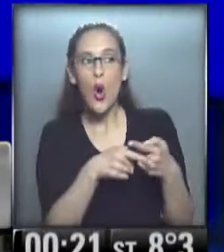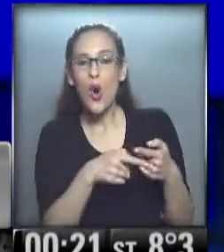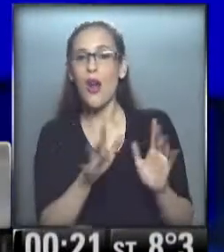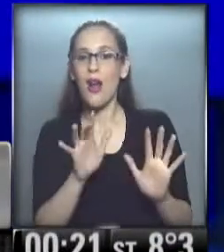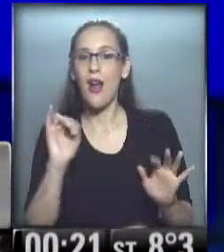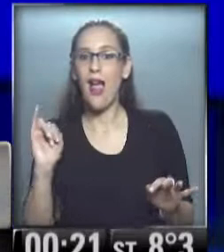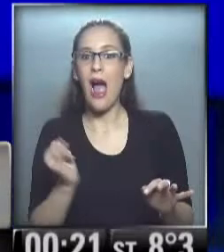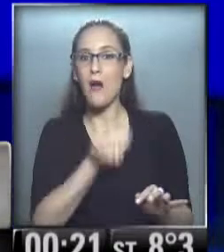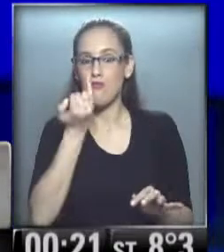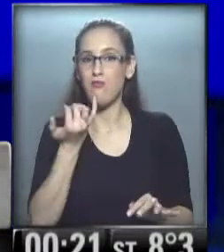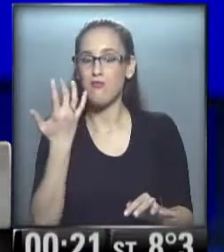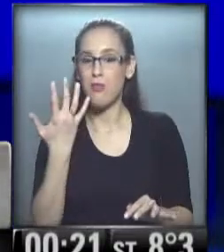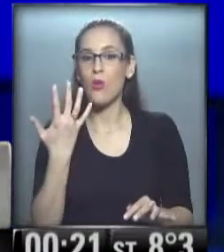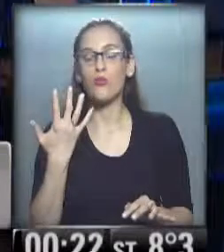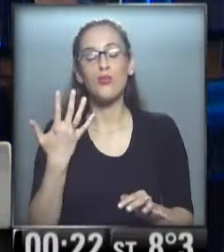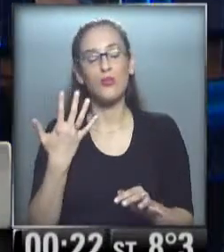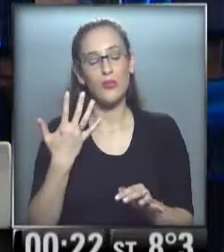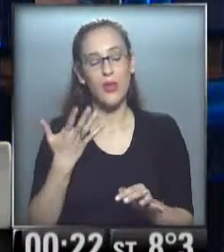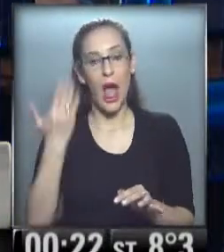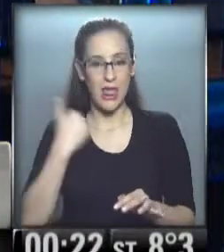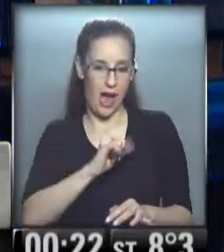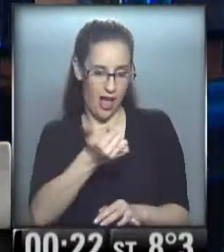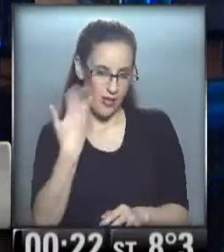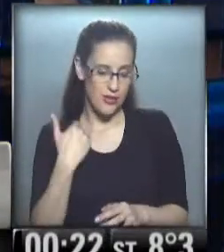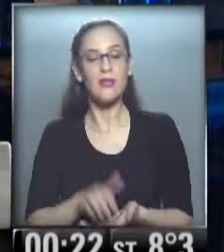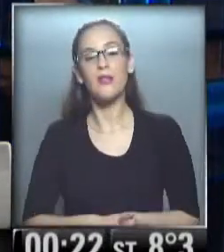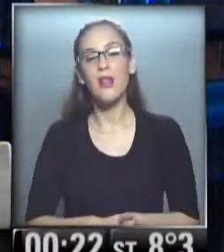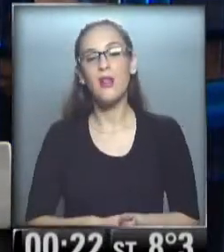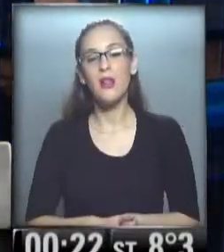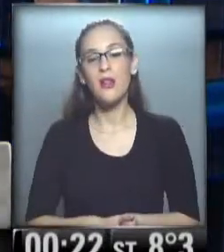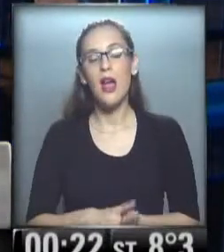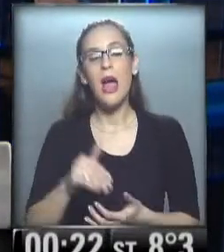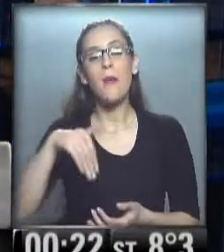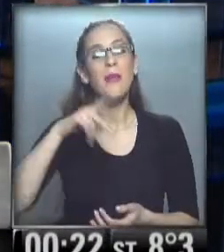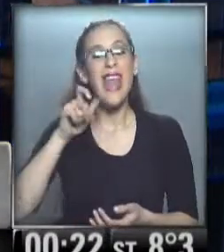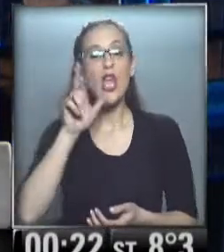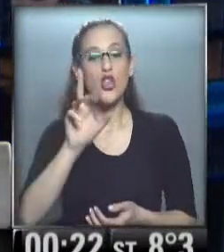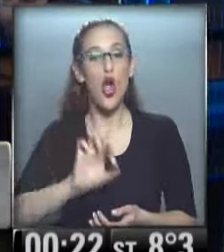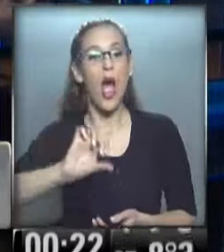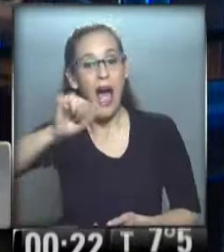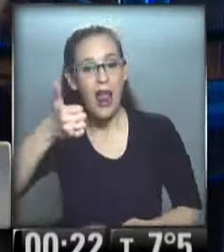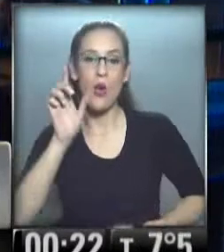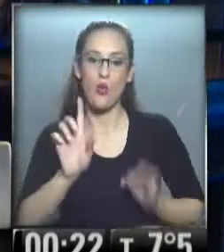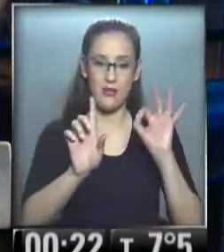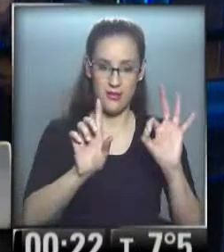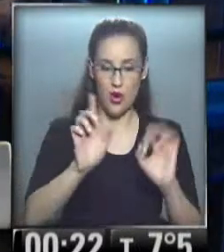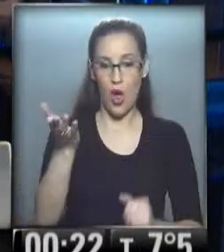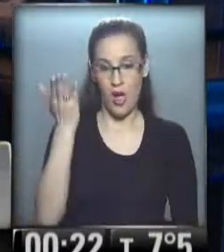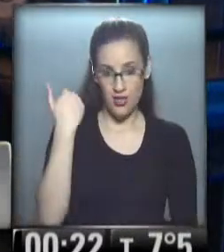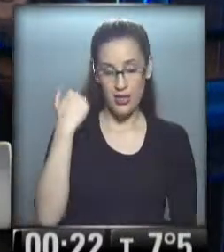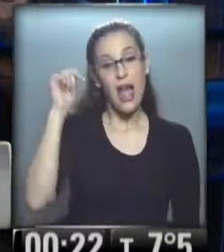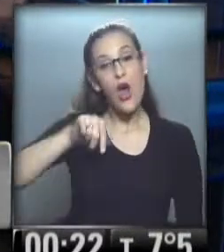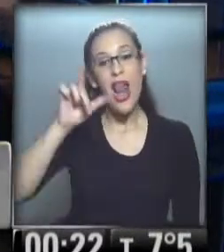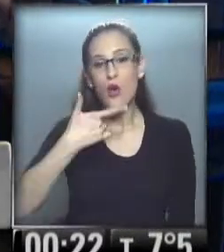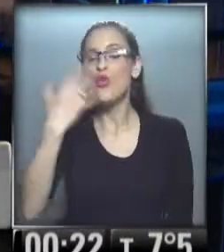conjunto argentino ganado en la semana pasada atlético mineiro 10 jugando acá como local y ahora vemos estado obligado a conseguir